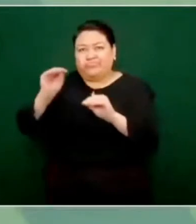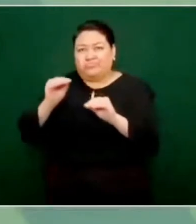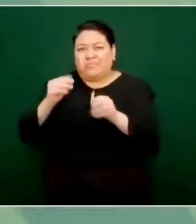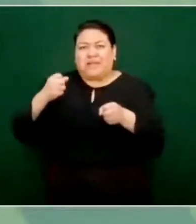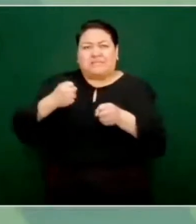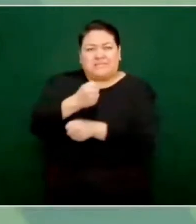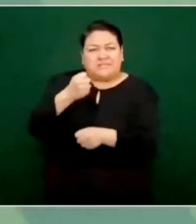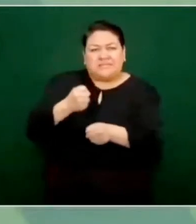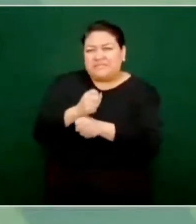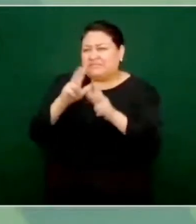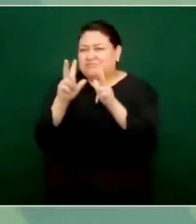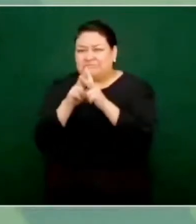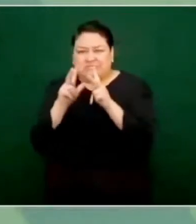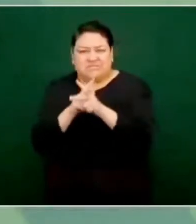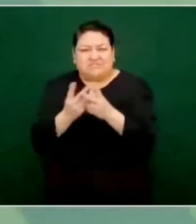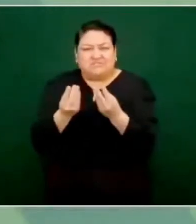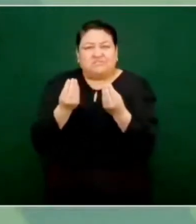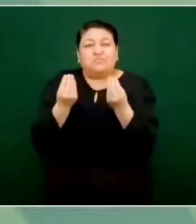violencia.